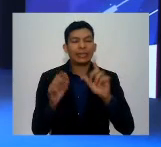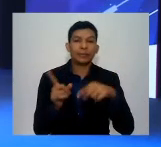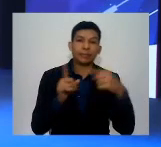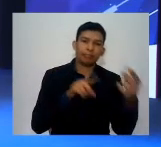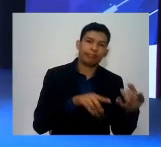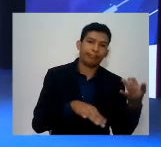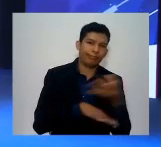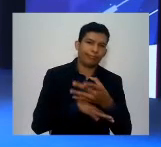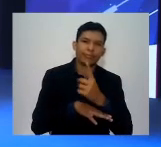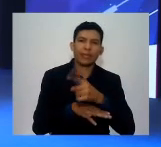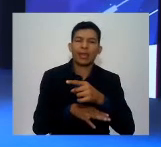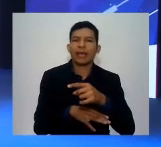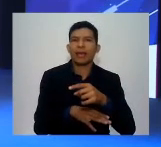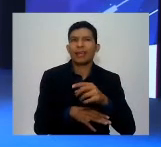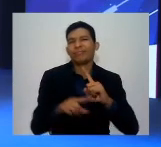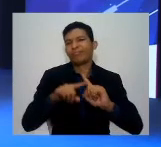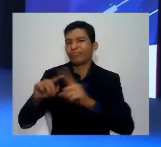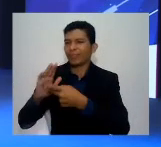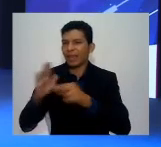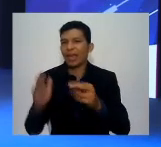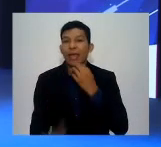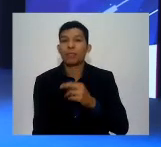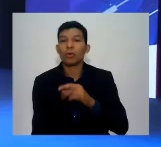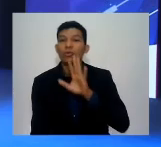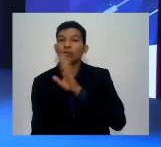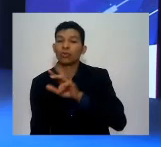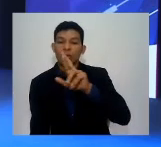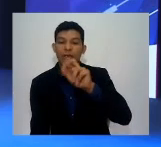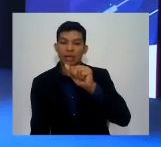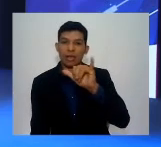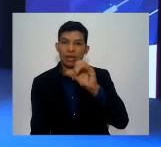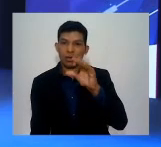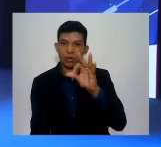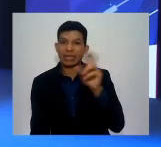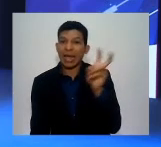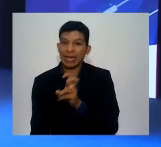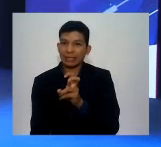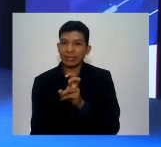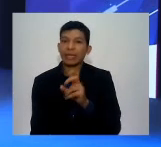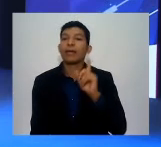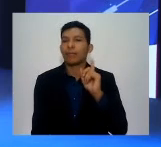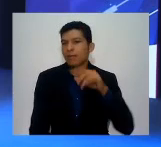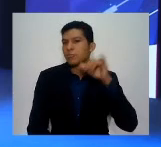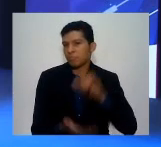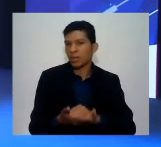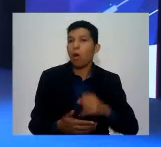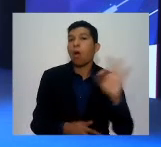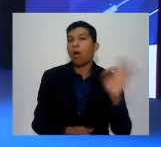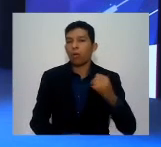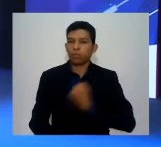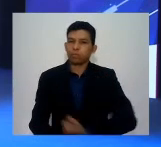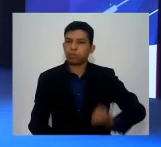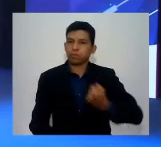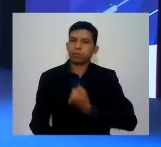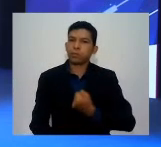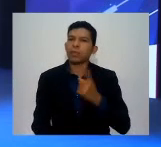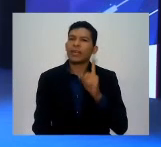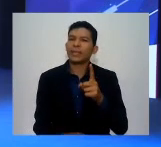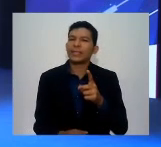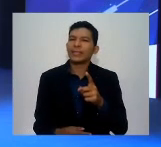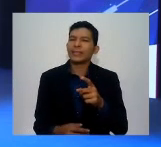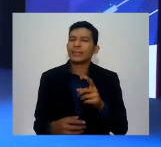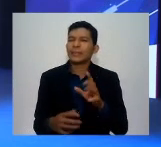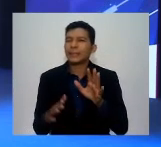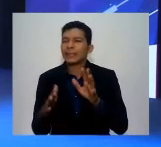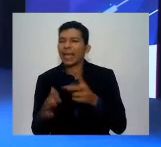el pecho y midiendo nuestra frecuencia cardíaca. ¿Listo? La frecuencia cardíaca nos ayuda pues, a mantener, saber si estamos haciendo